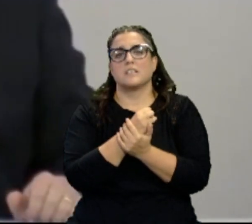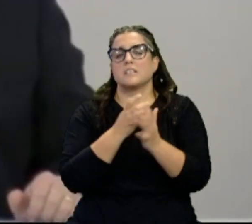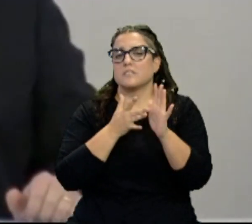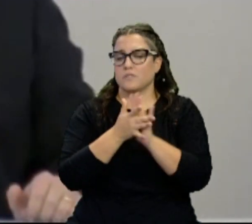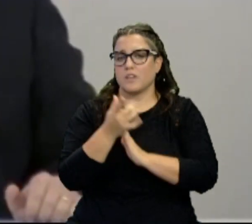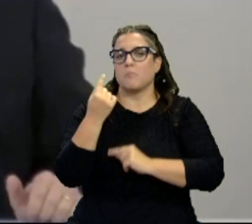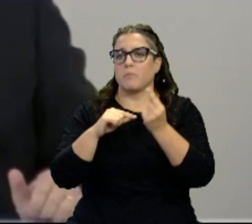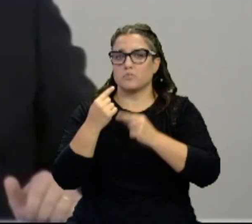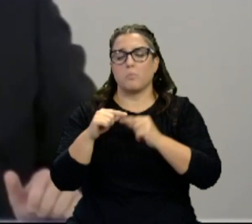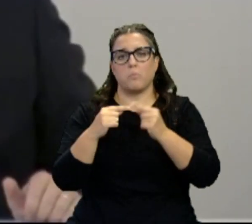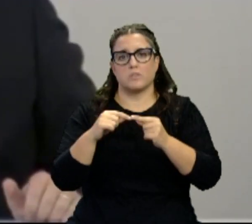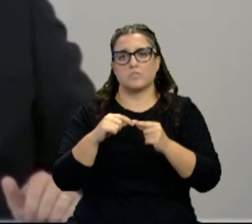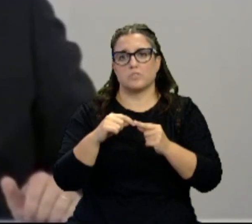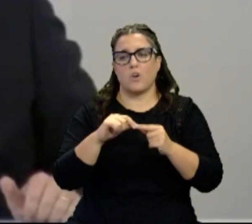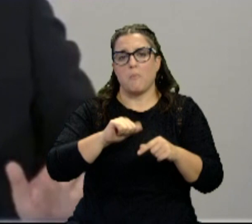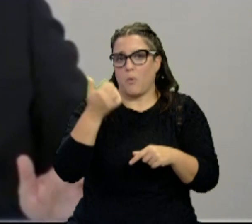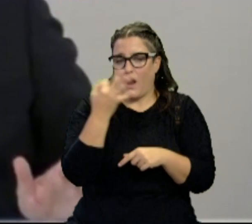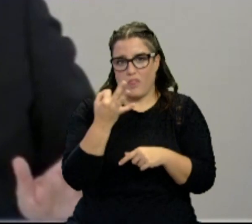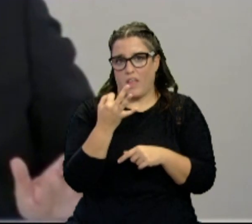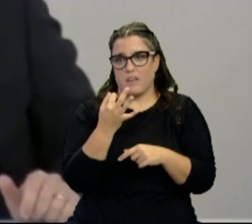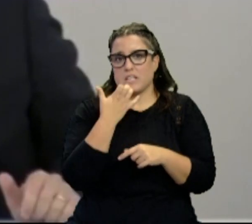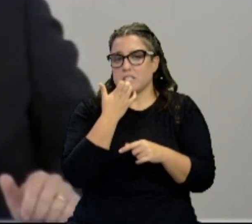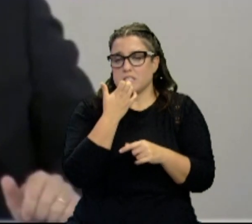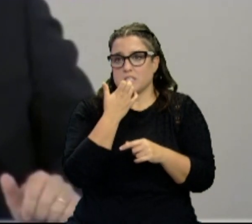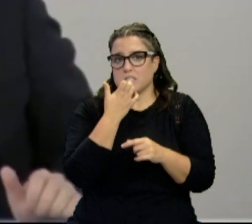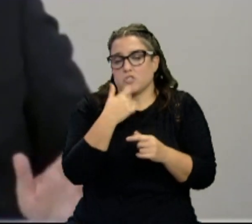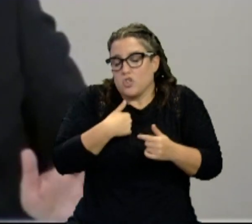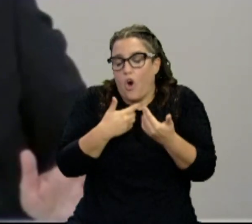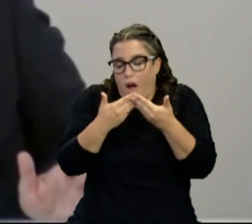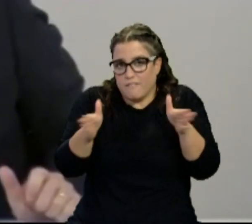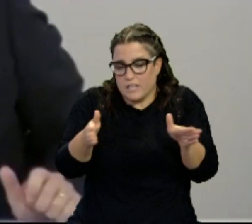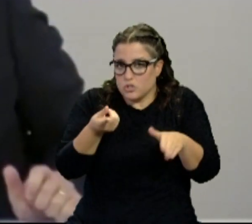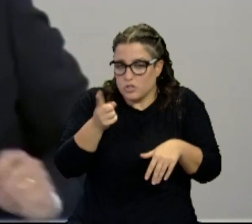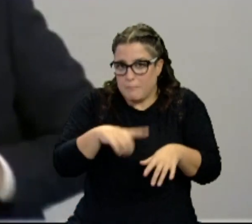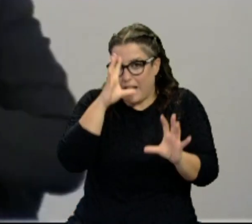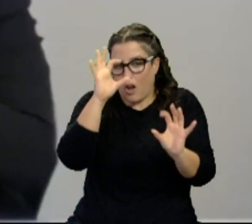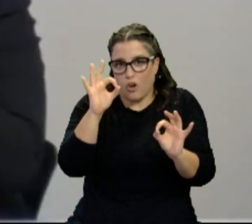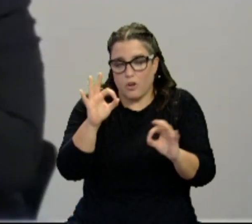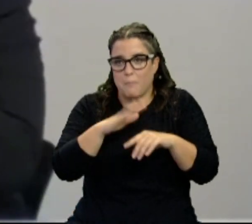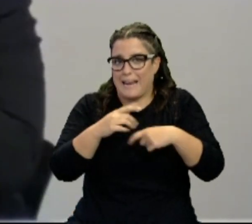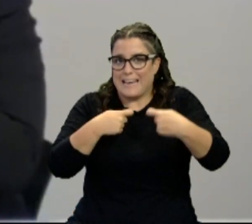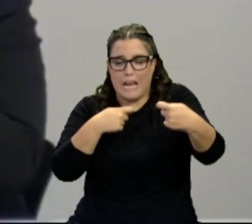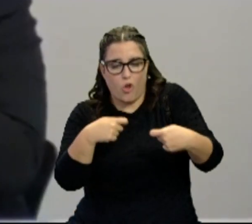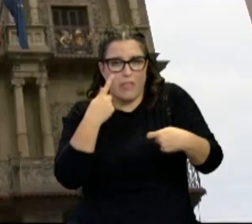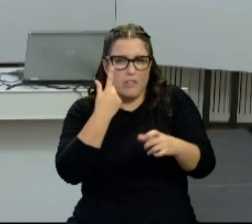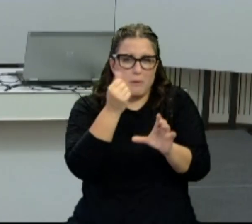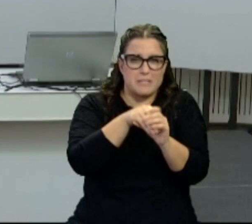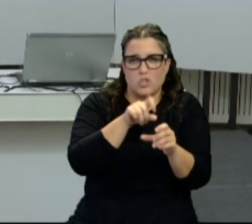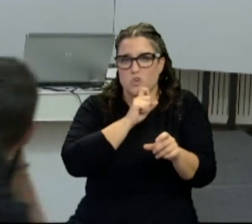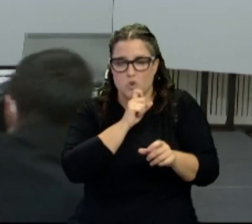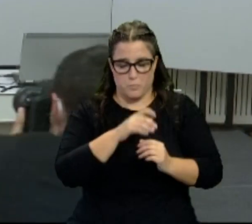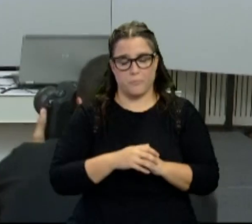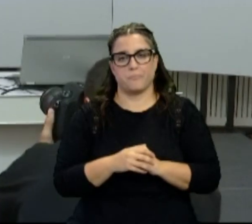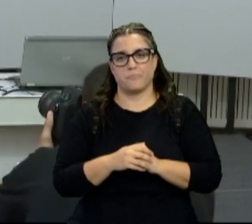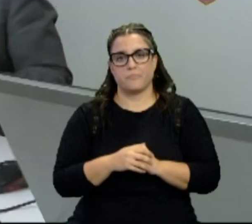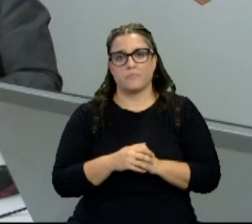los presupuestos. Y yo estoy dispuesto, evidentemente, a una negociación. Por cierto,